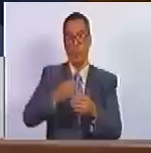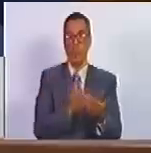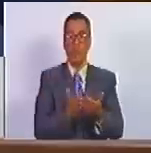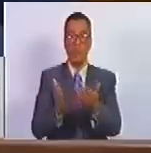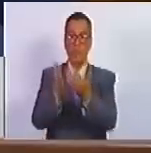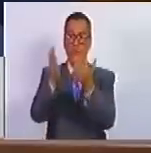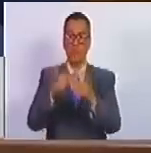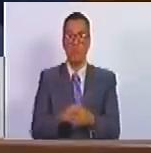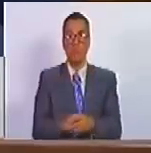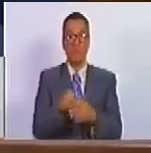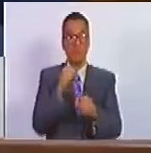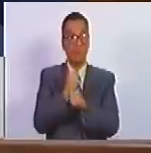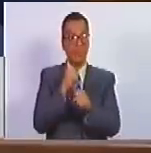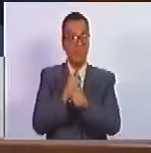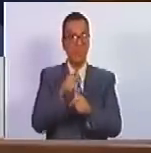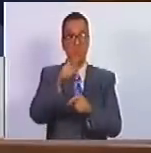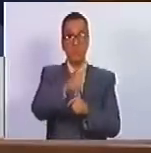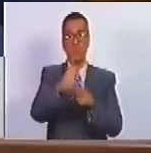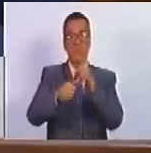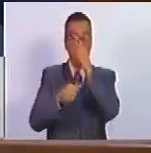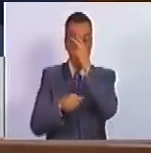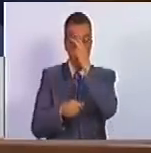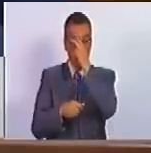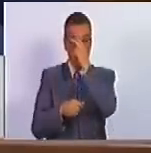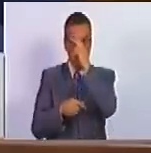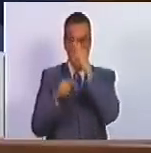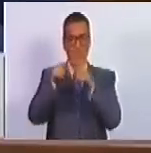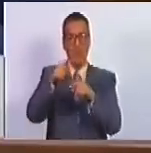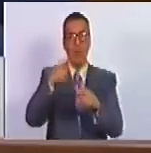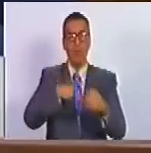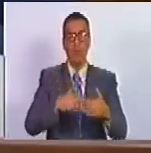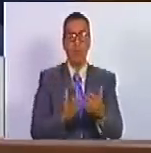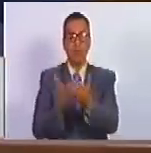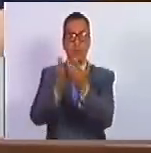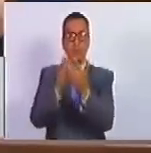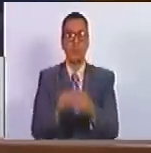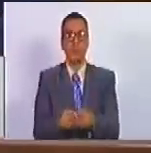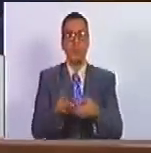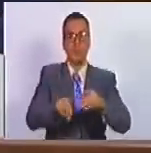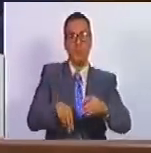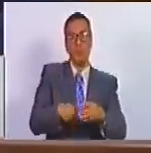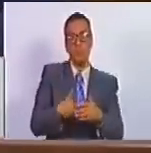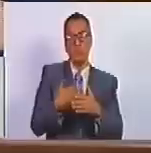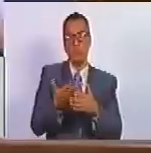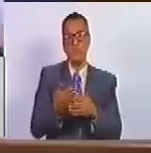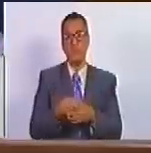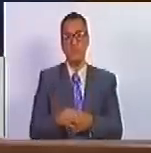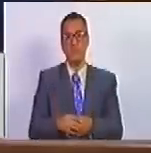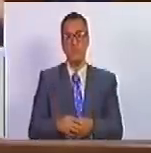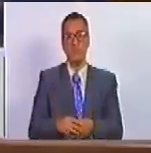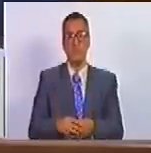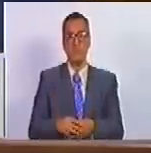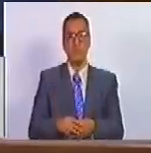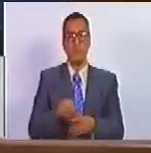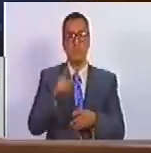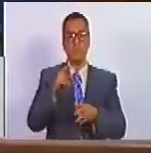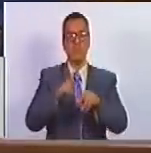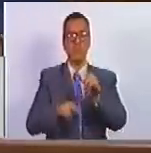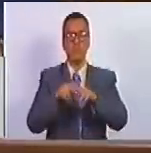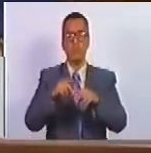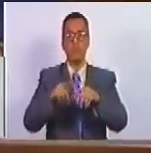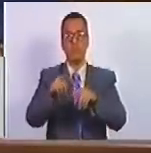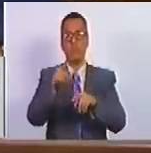servicio y en función de la cantidad de suscriptores servidos, la capacidad de generación